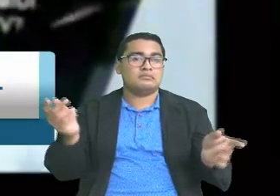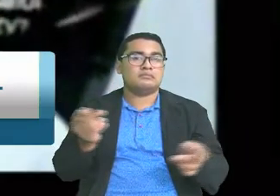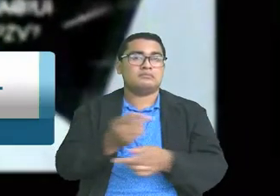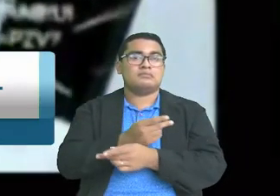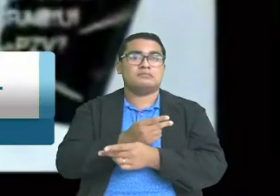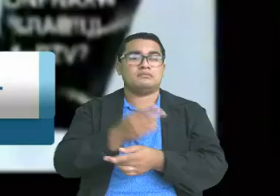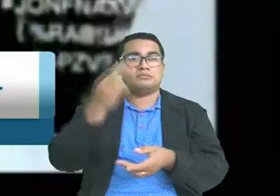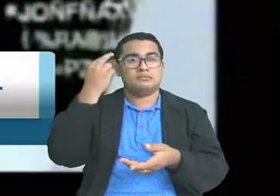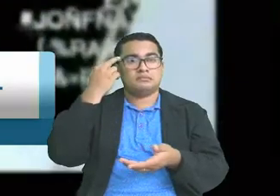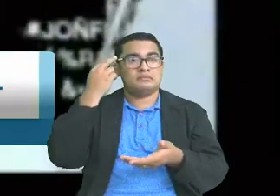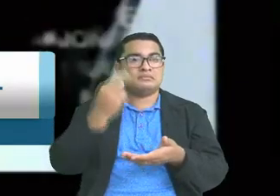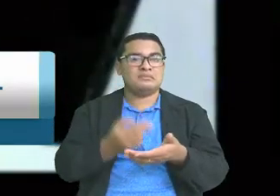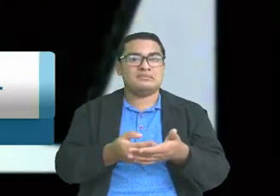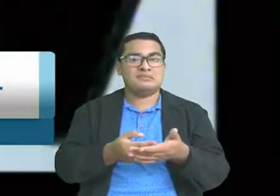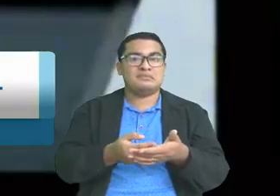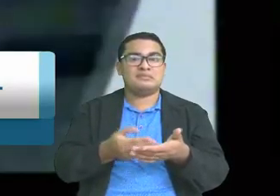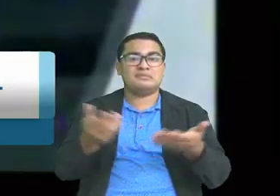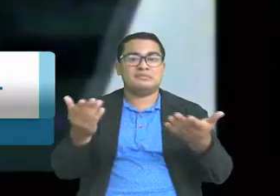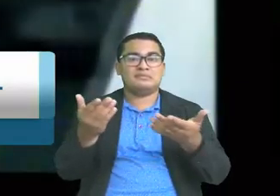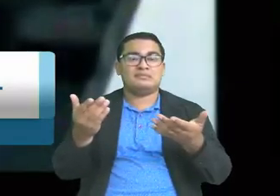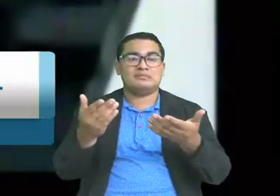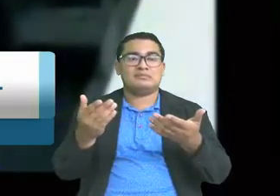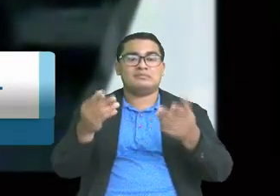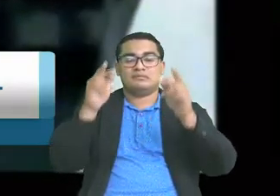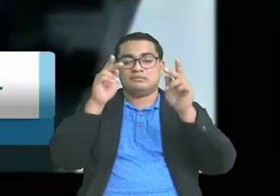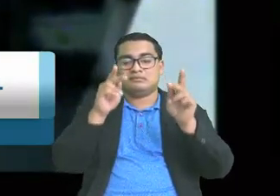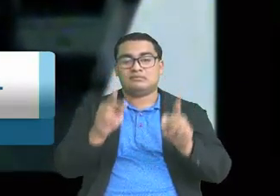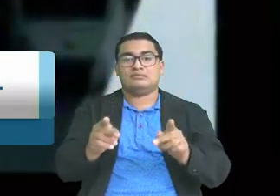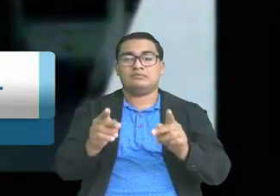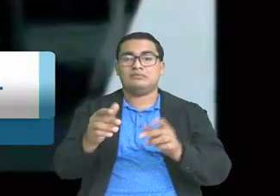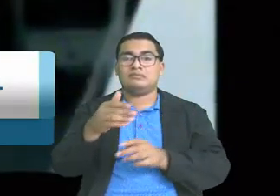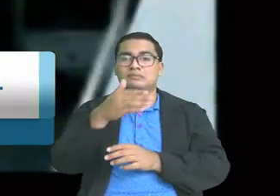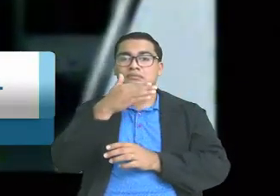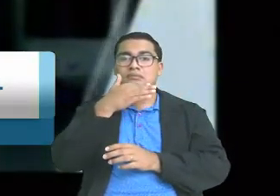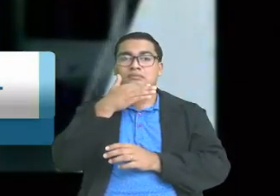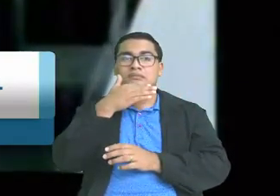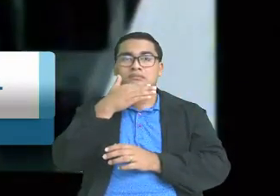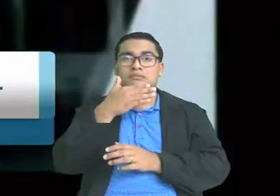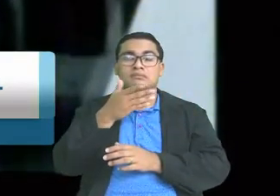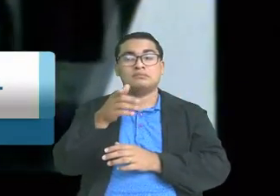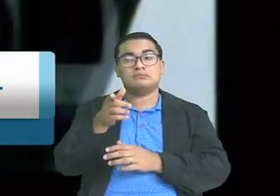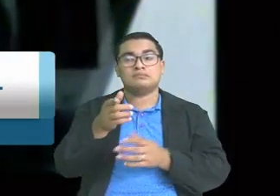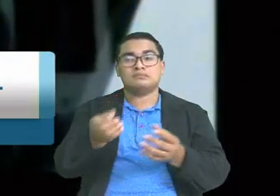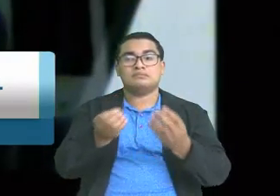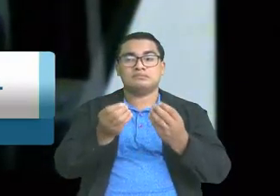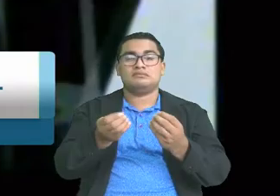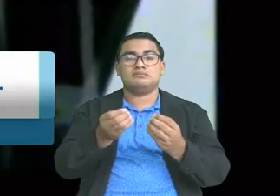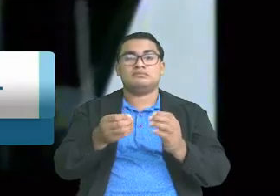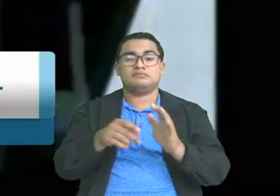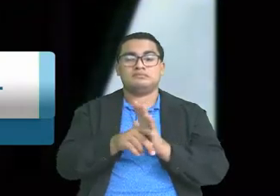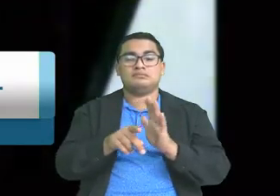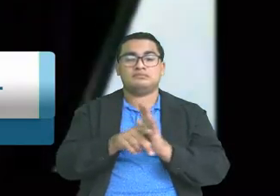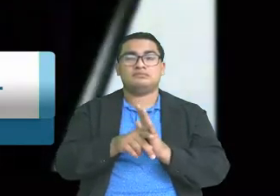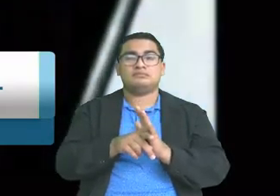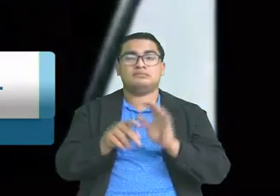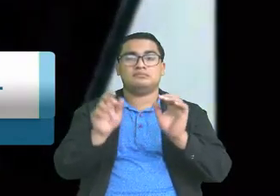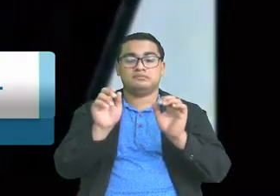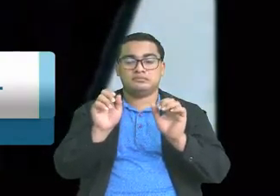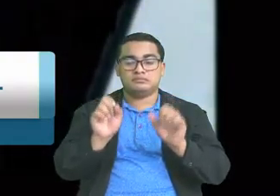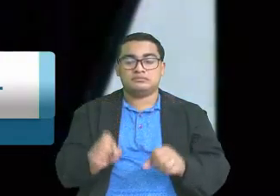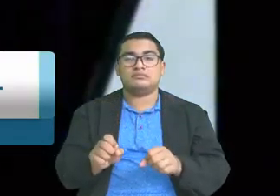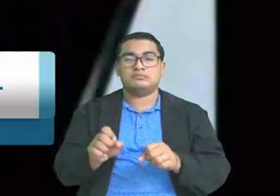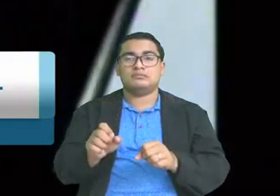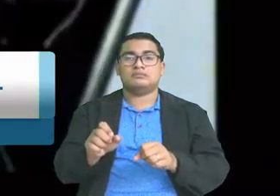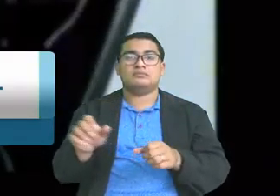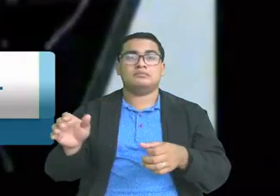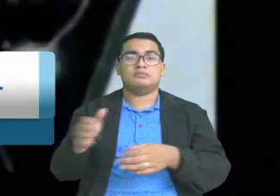recordar que el paciente que va a quirófano con una complicación de este tipo tiene muchos riesgos de hacer